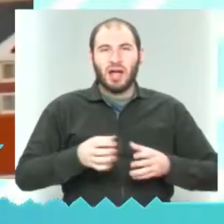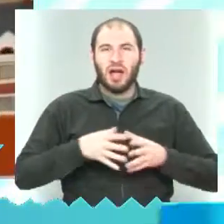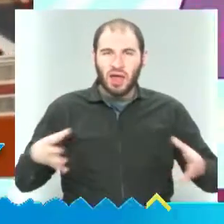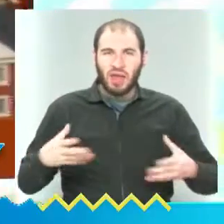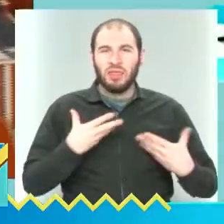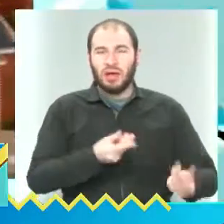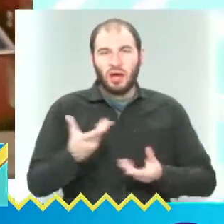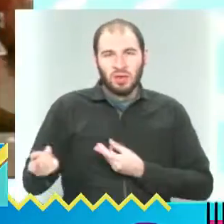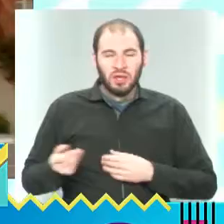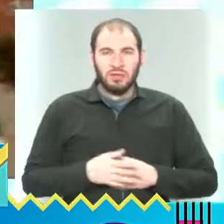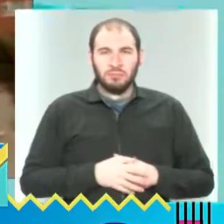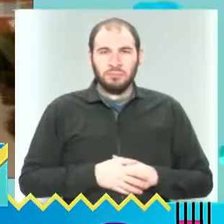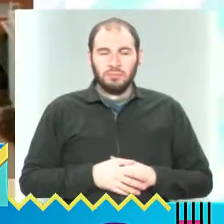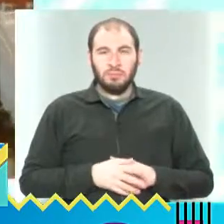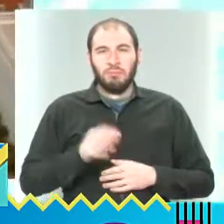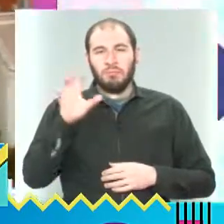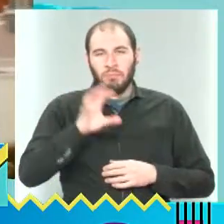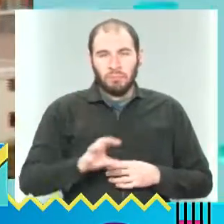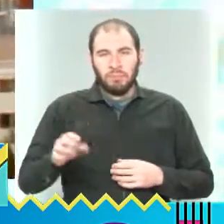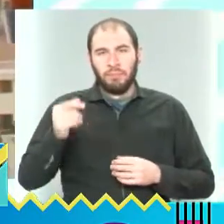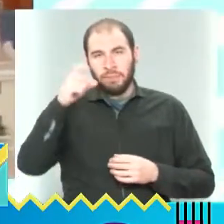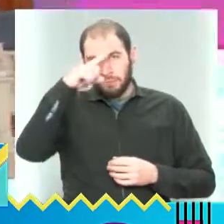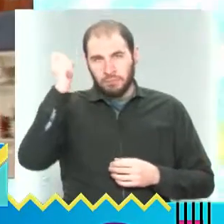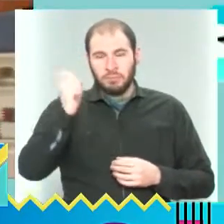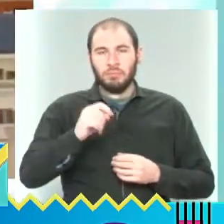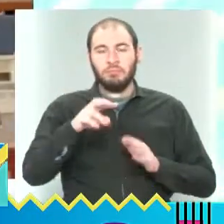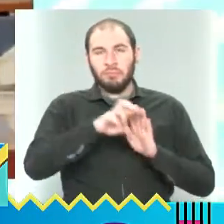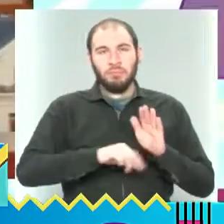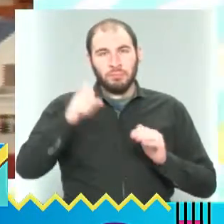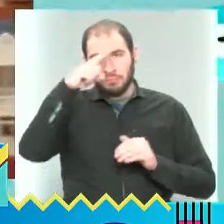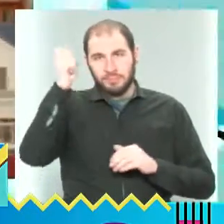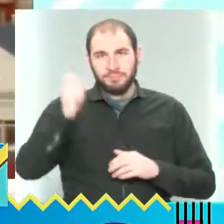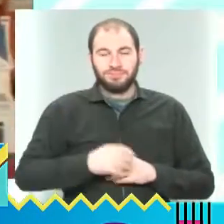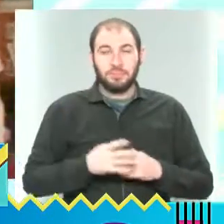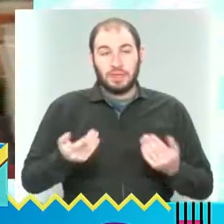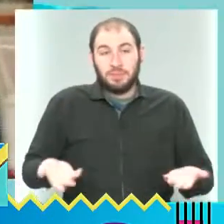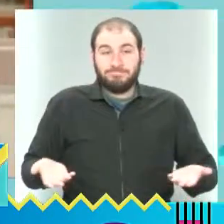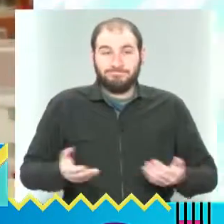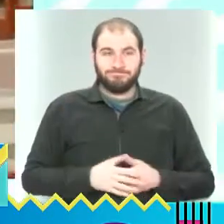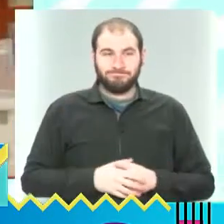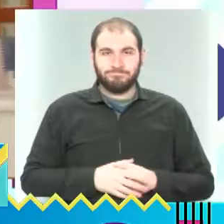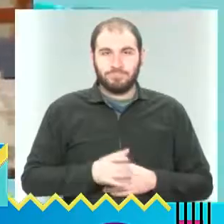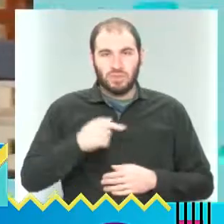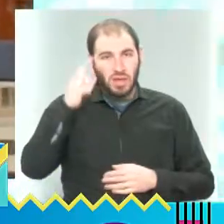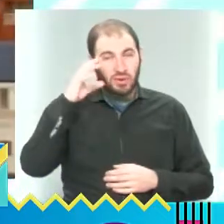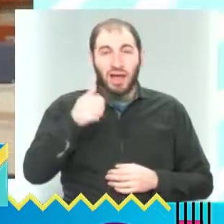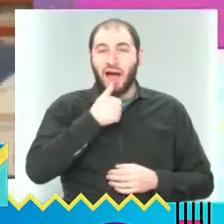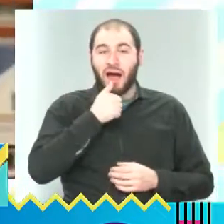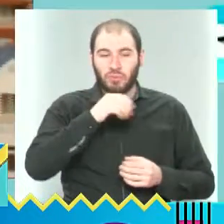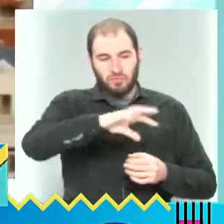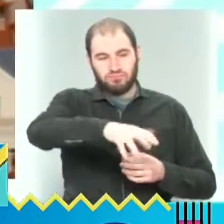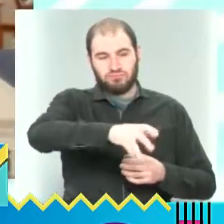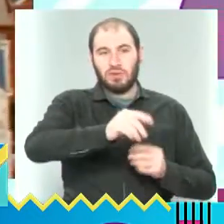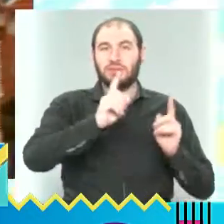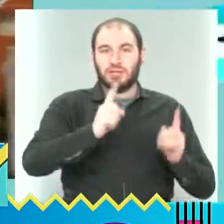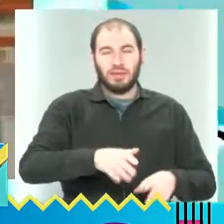de colaboraciones provinciales, nacionales, programas nacionales. Pero bueno, si pensamos en el agua de la canilla,